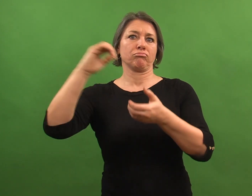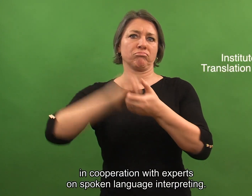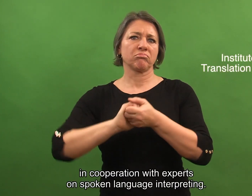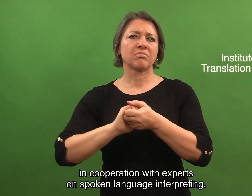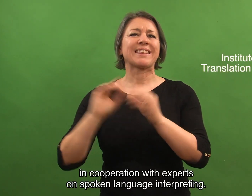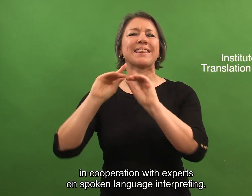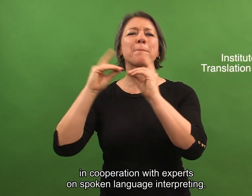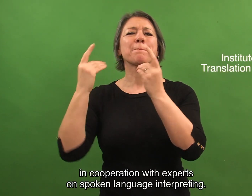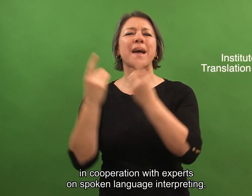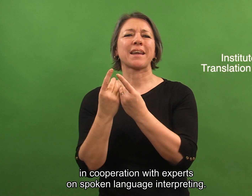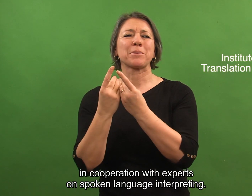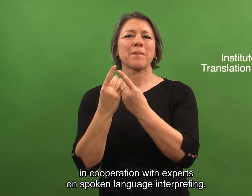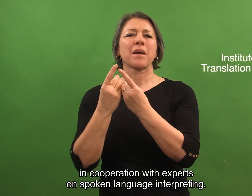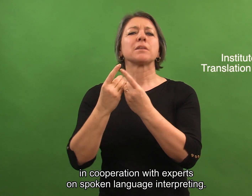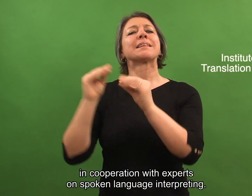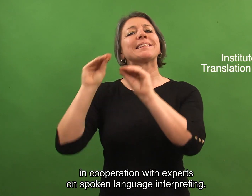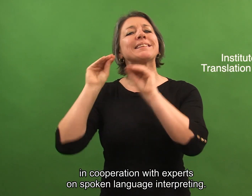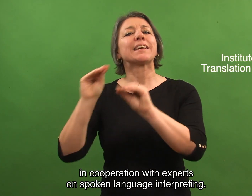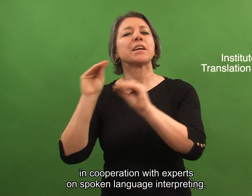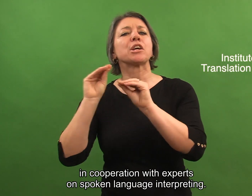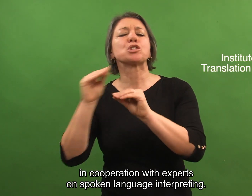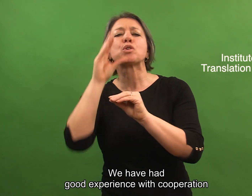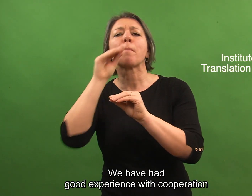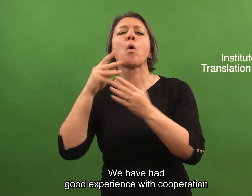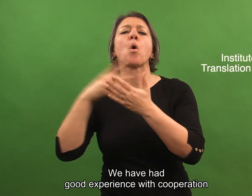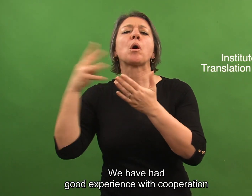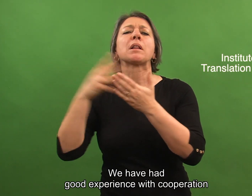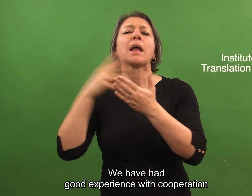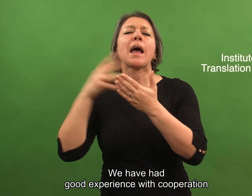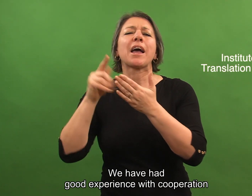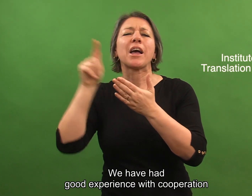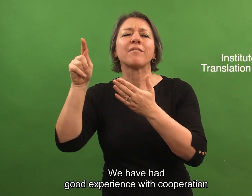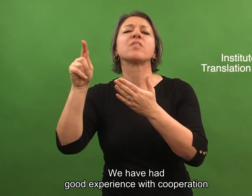sordos y los oyentes. En segundo lugar, la educación de los